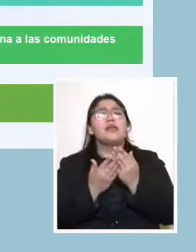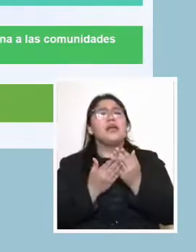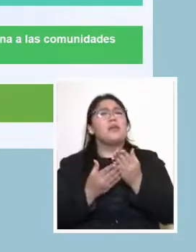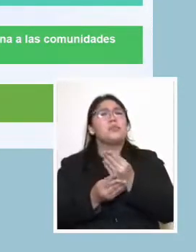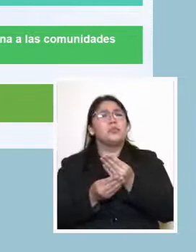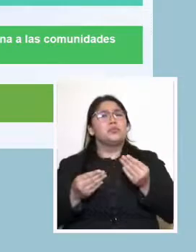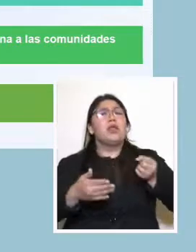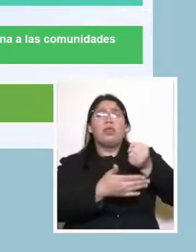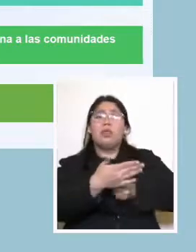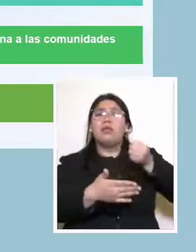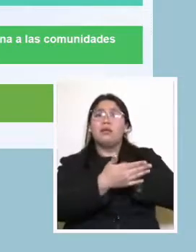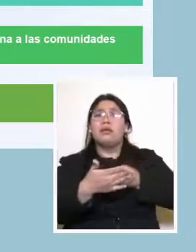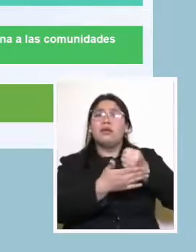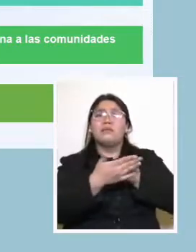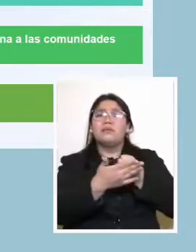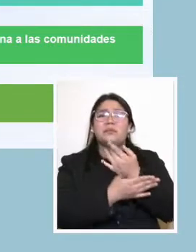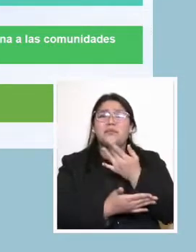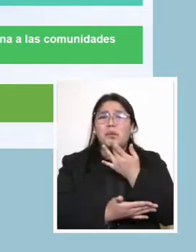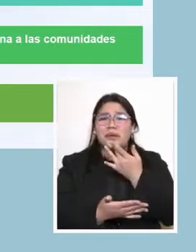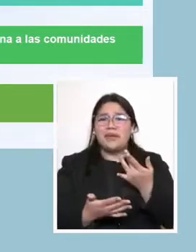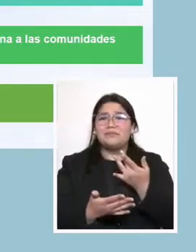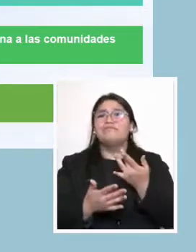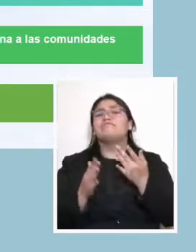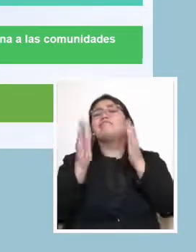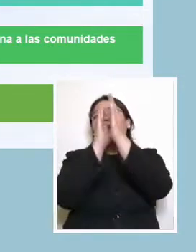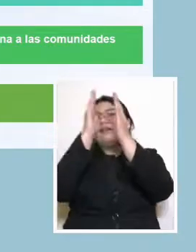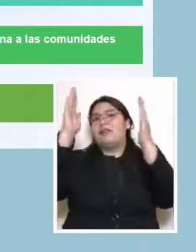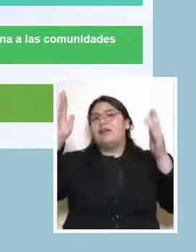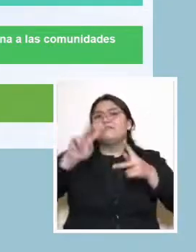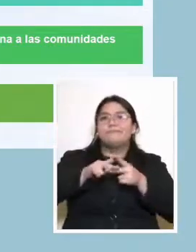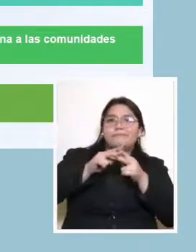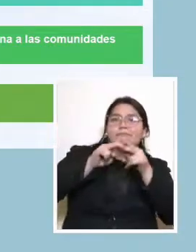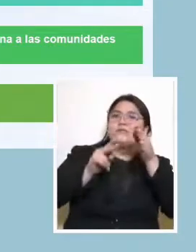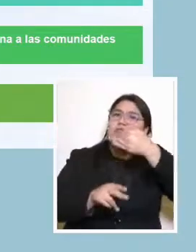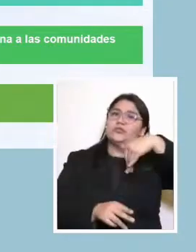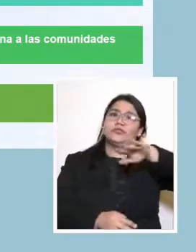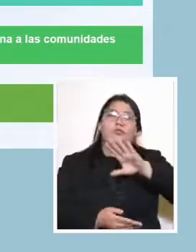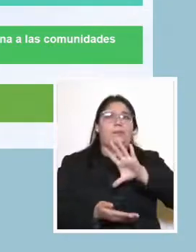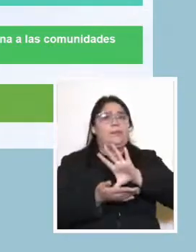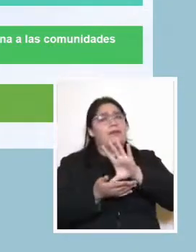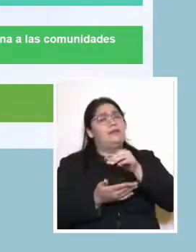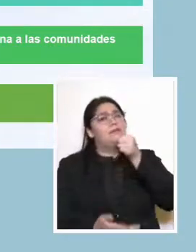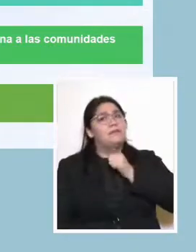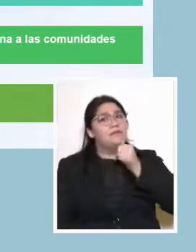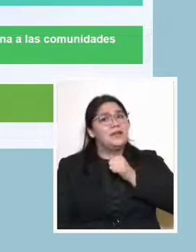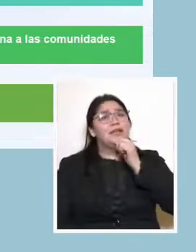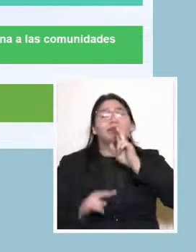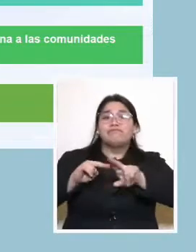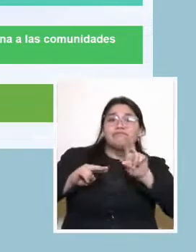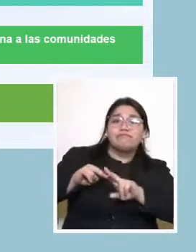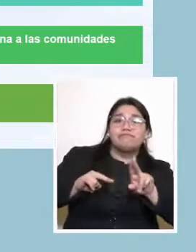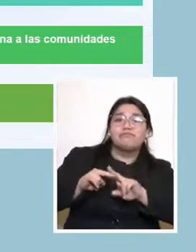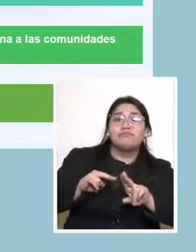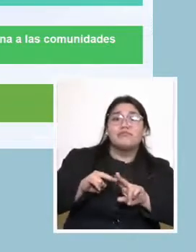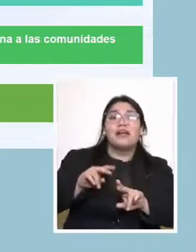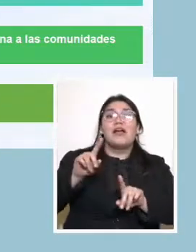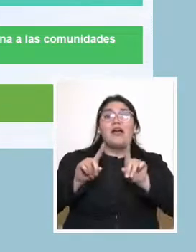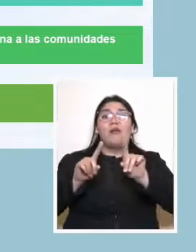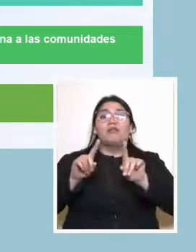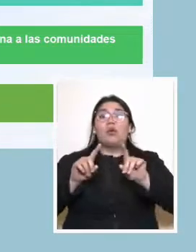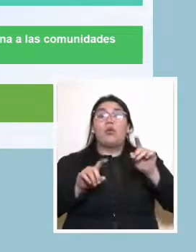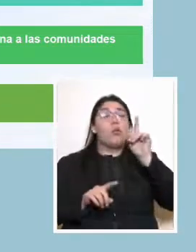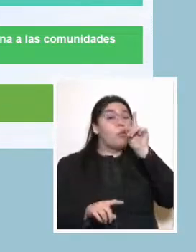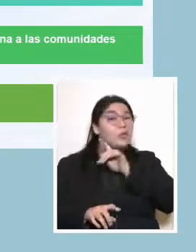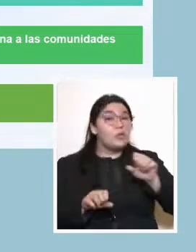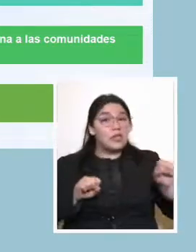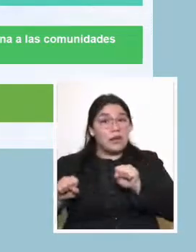infraestructura escolar que como país tenemos en deuda aún, ¿no? Tenemos que reparar, no tenemos un catastro, el más antiguo tiene 10 años y nos señalaba